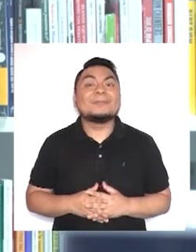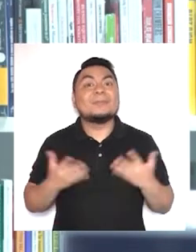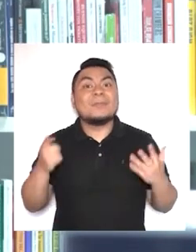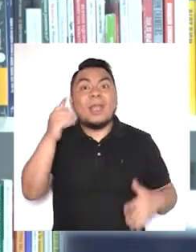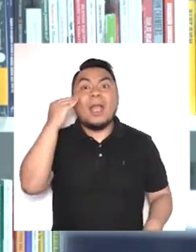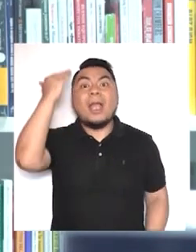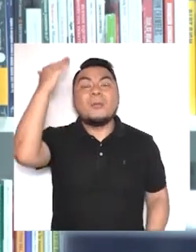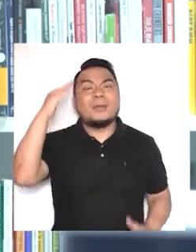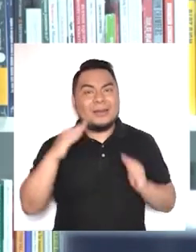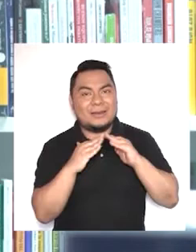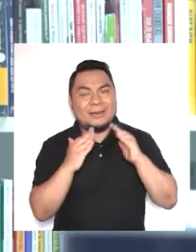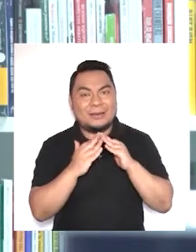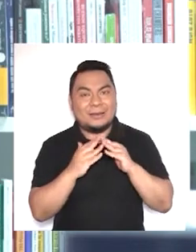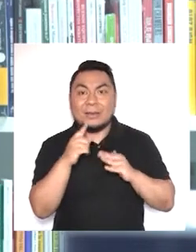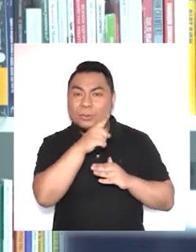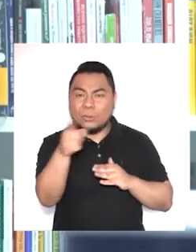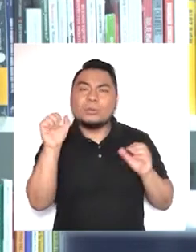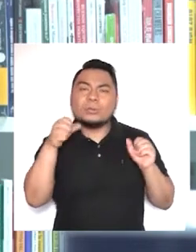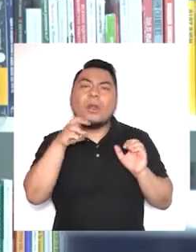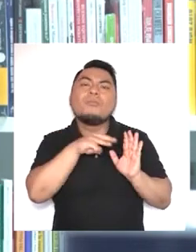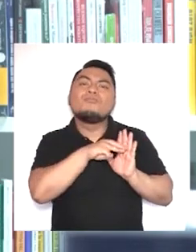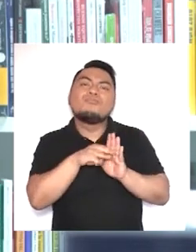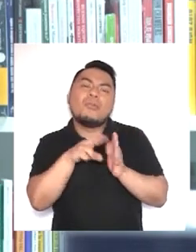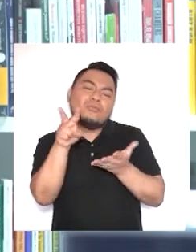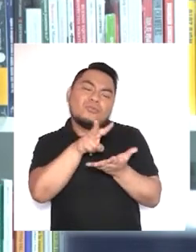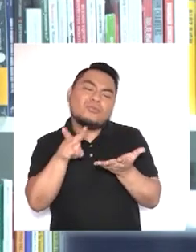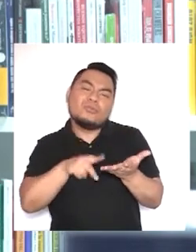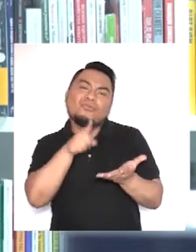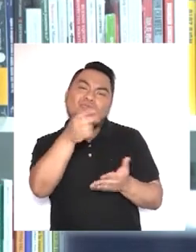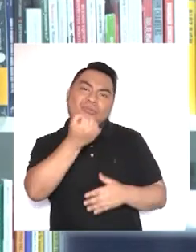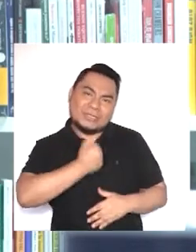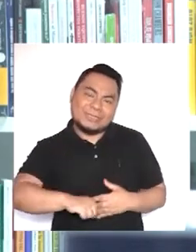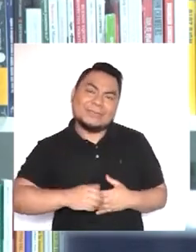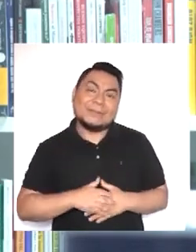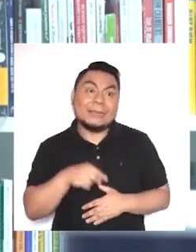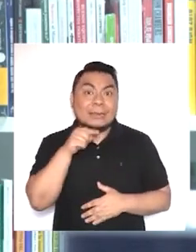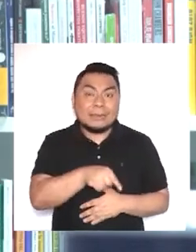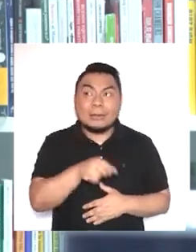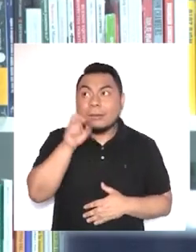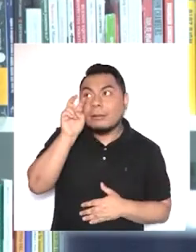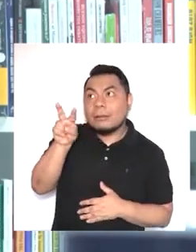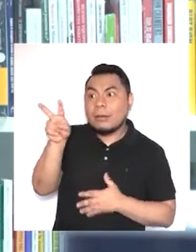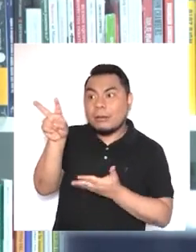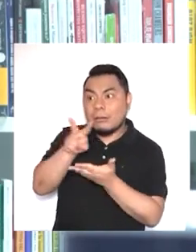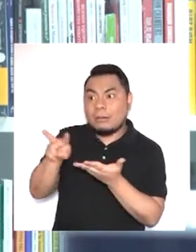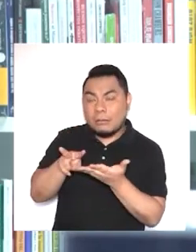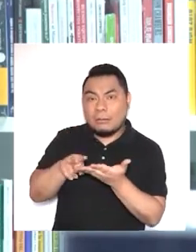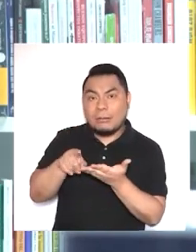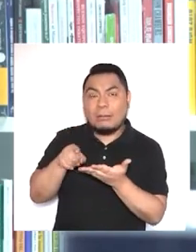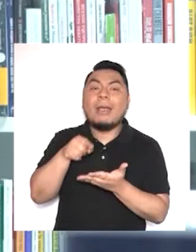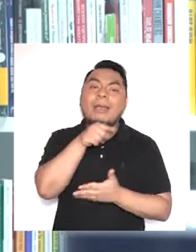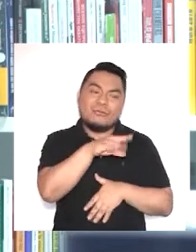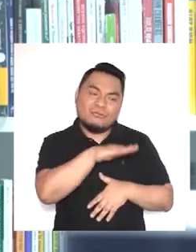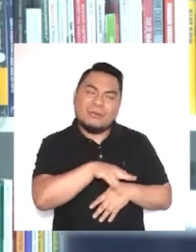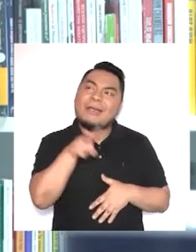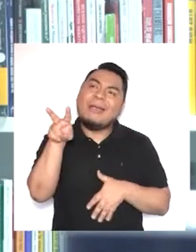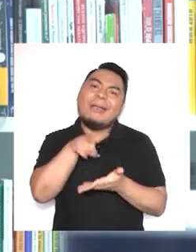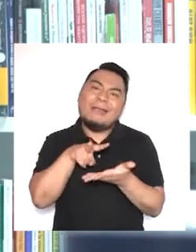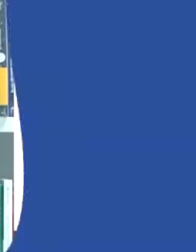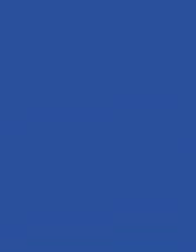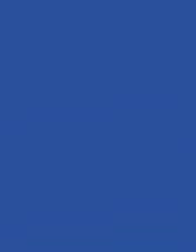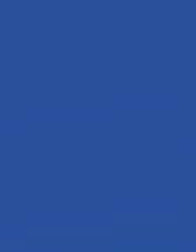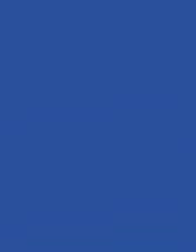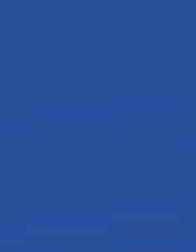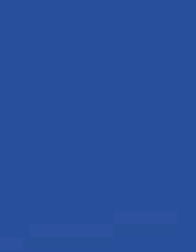Adultos en casa, ustedes son un modelo de lectura para sus hijos. Ellos los imitan. Si ustedes leen, ellos leerán.